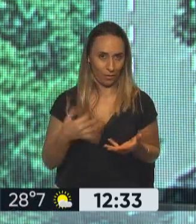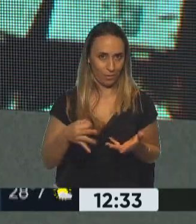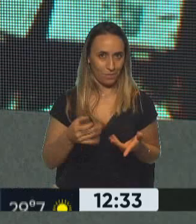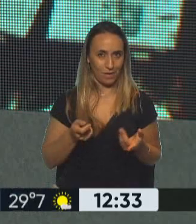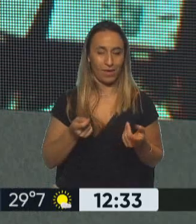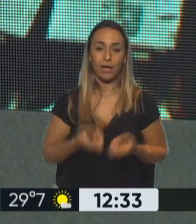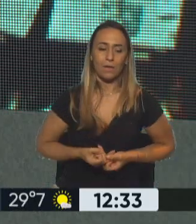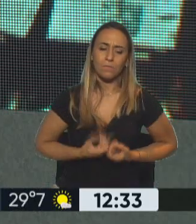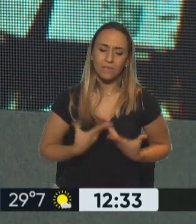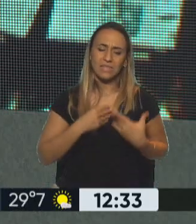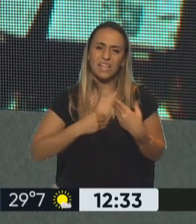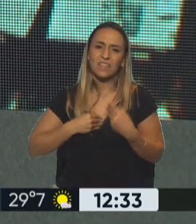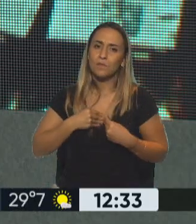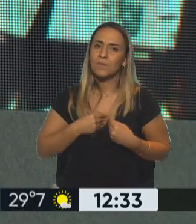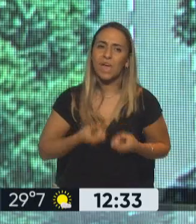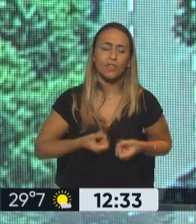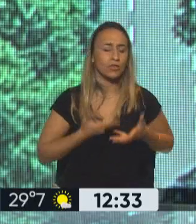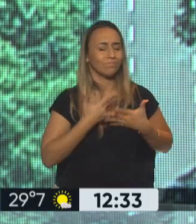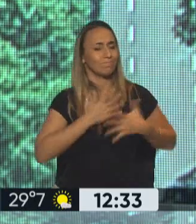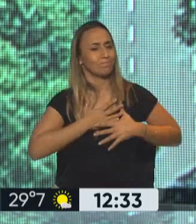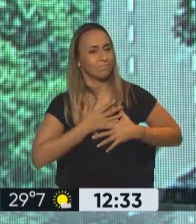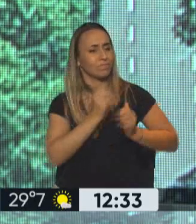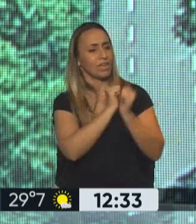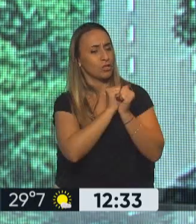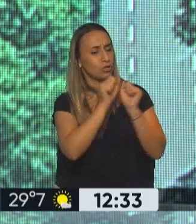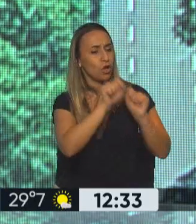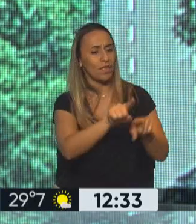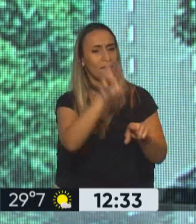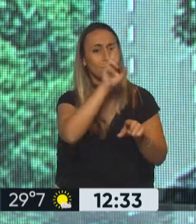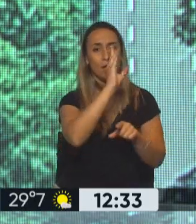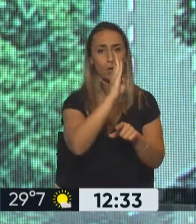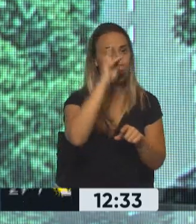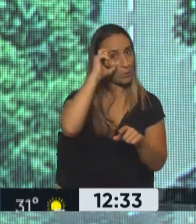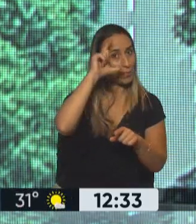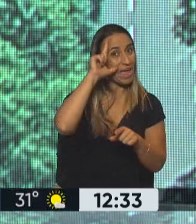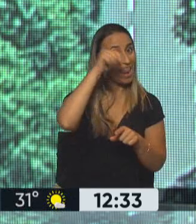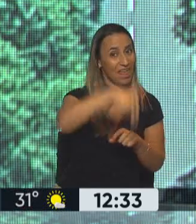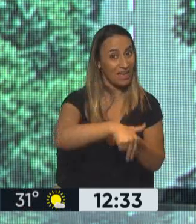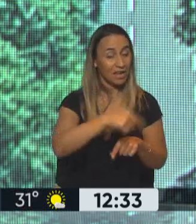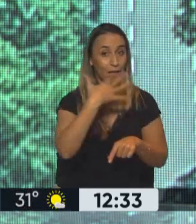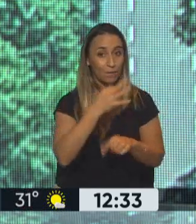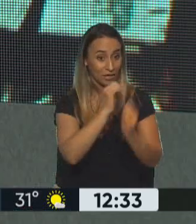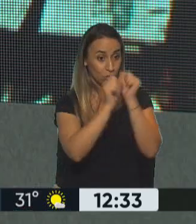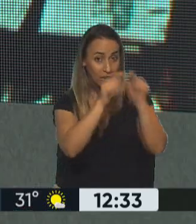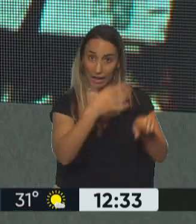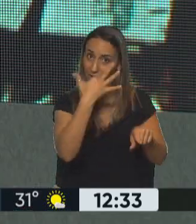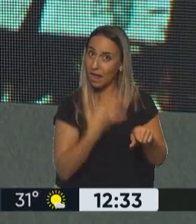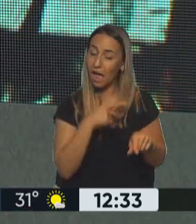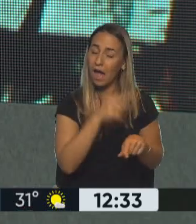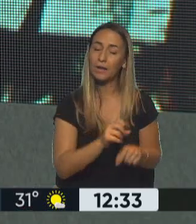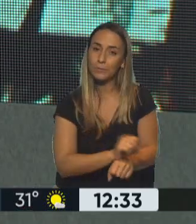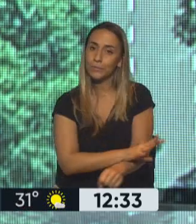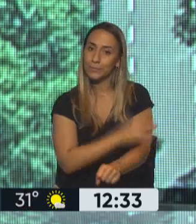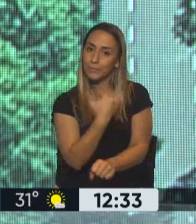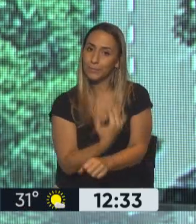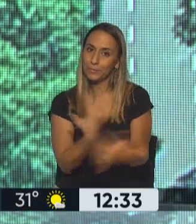bien. Por supuesto, ¿no? Claro. Yo creo que la historia que él cuenta de Belén salió muy bien. Sí. Primero porque es muy conmovedora, es muy real. Totalmente. Tiene